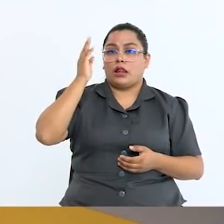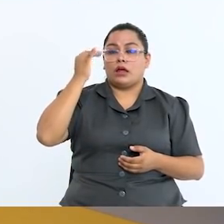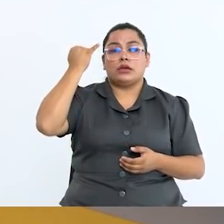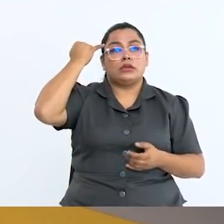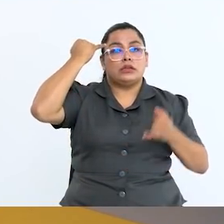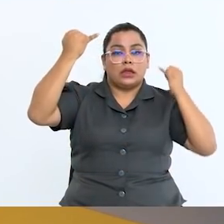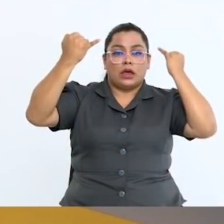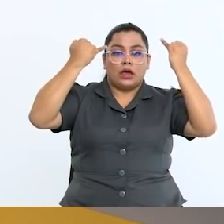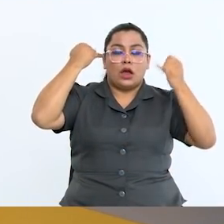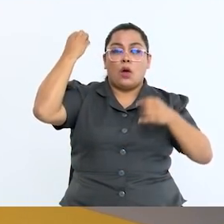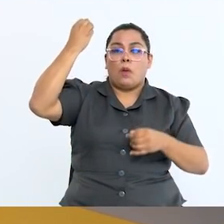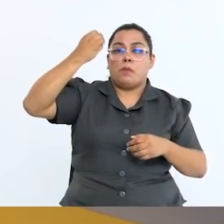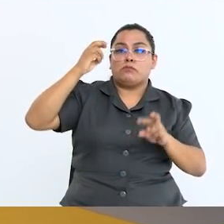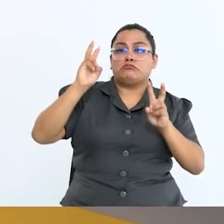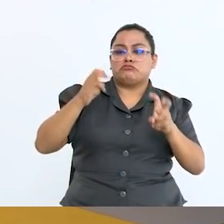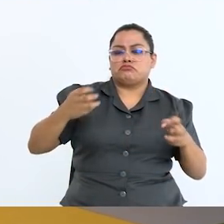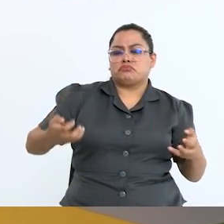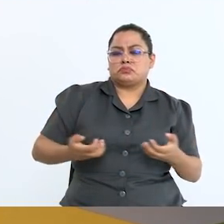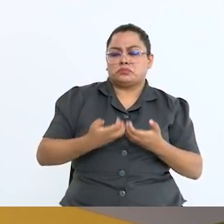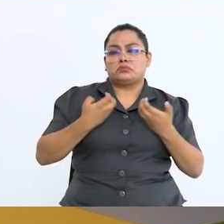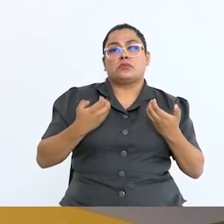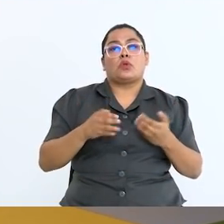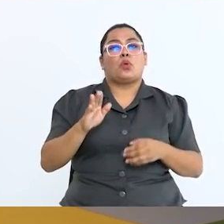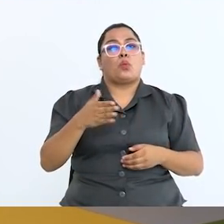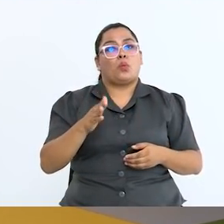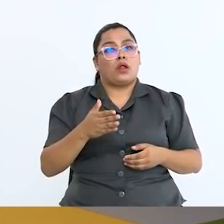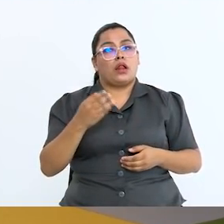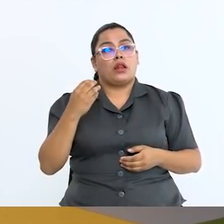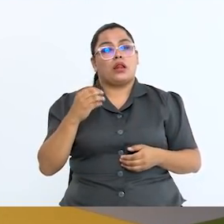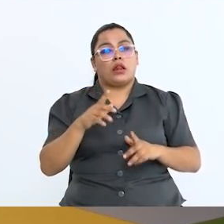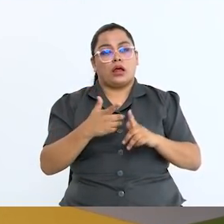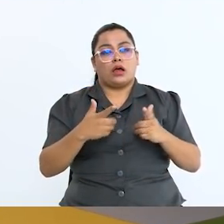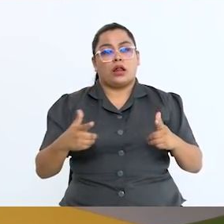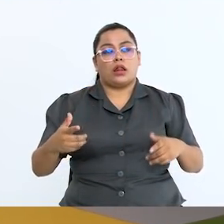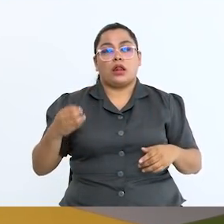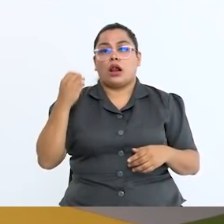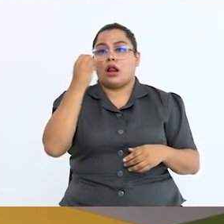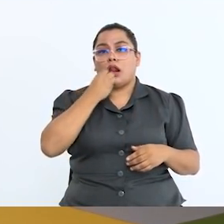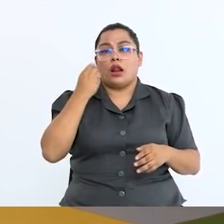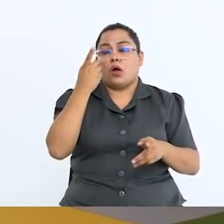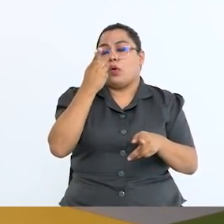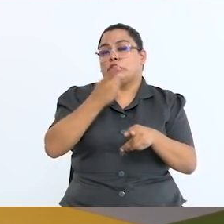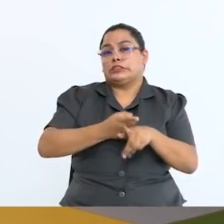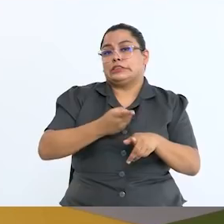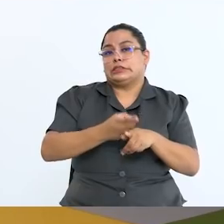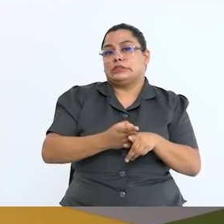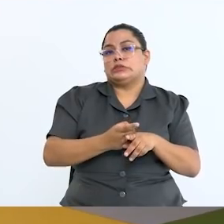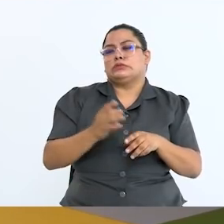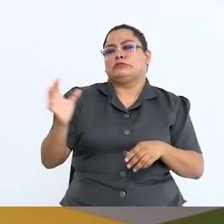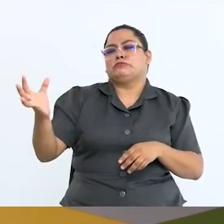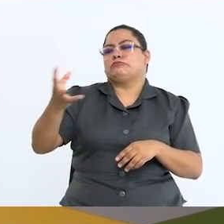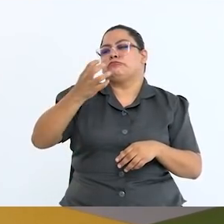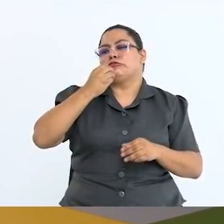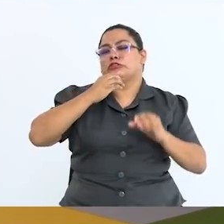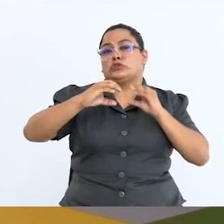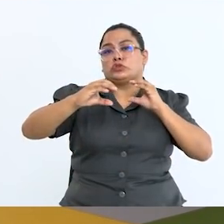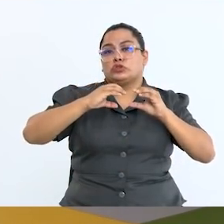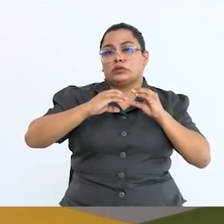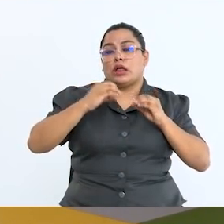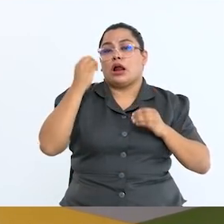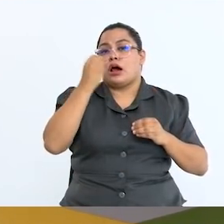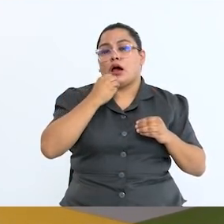Exponer ideas, opiniones y temas investigados, utilizando lenguaje preciso y adecuado para alcanzar